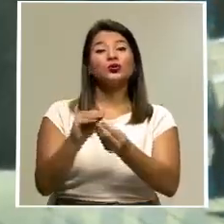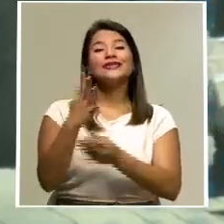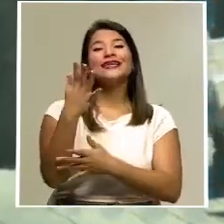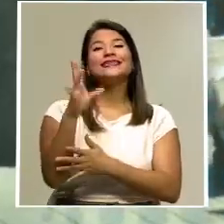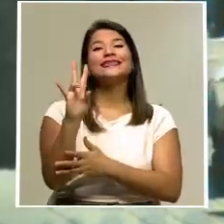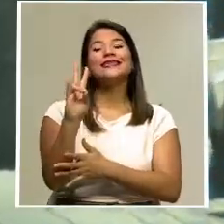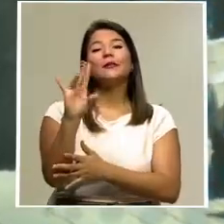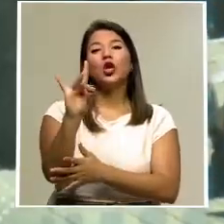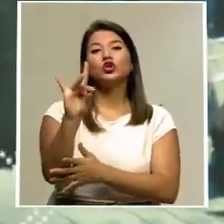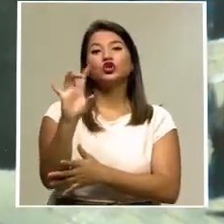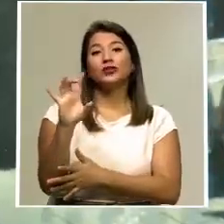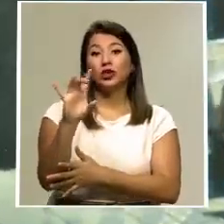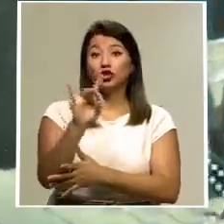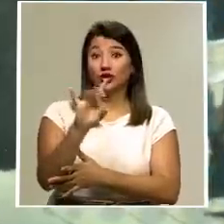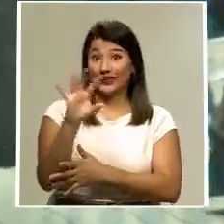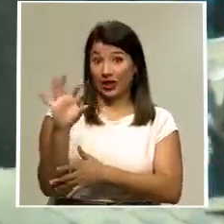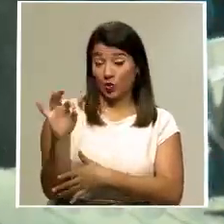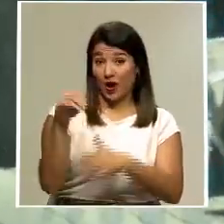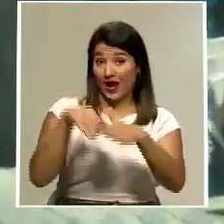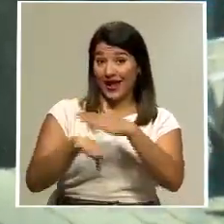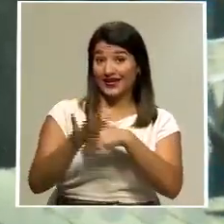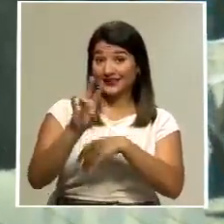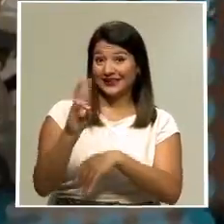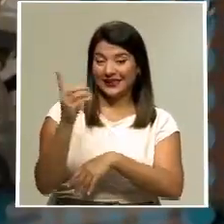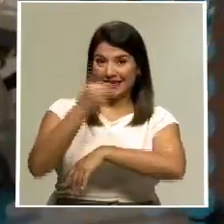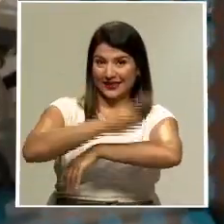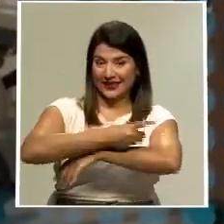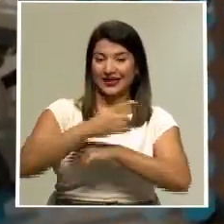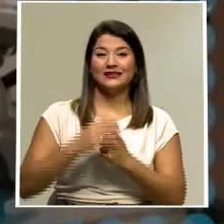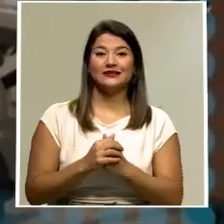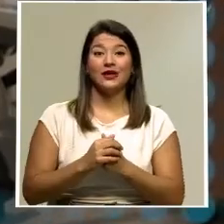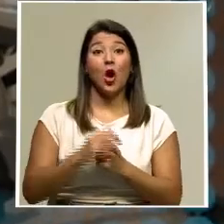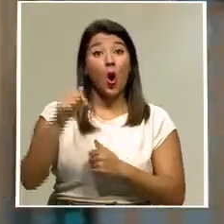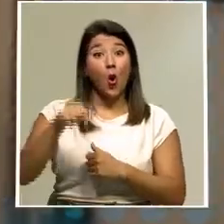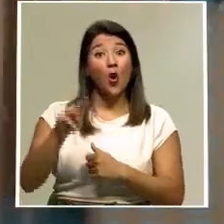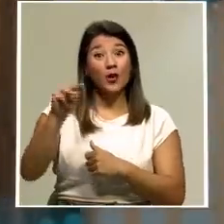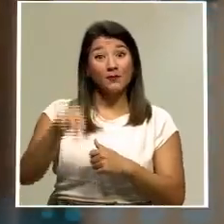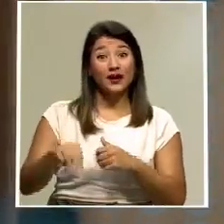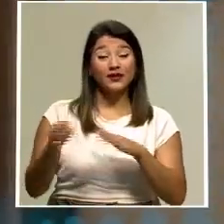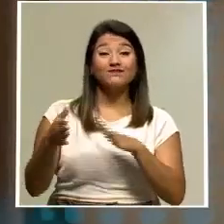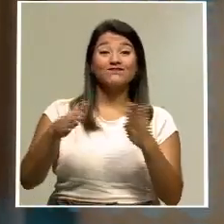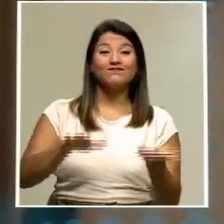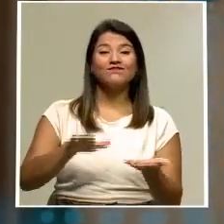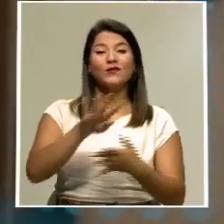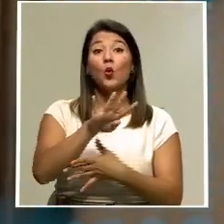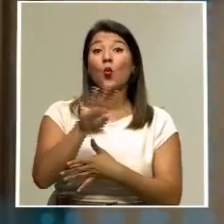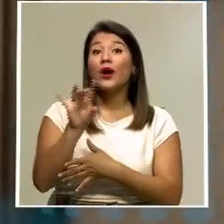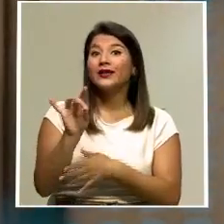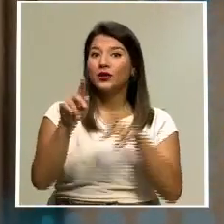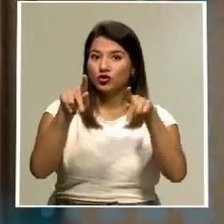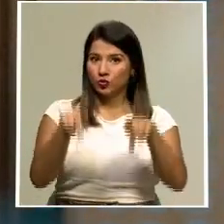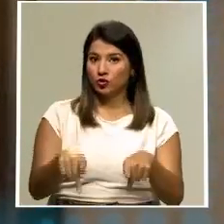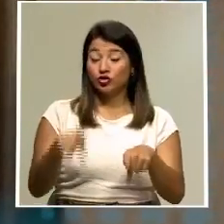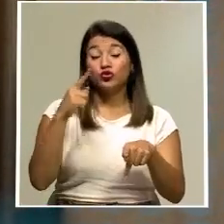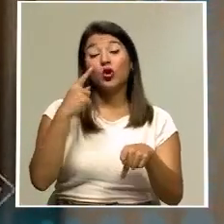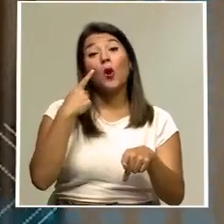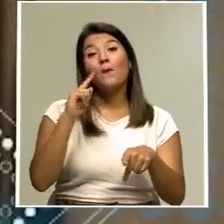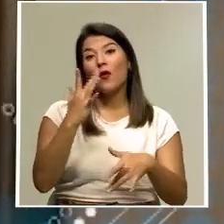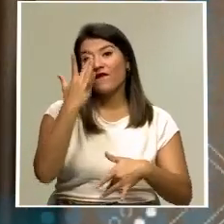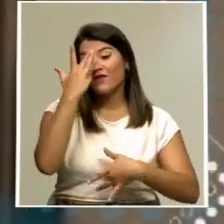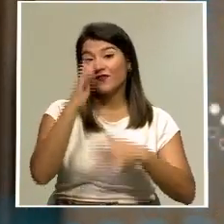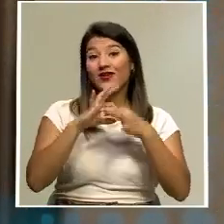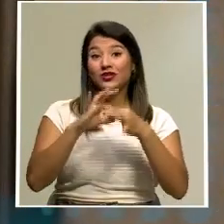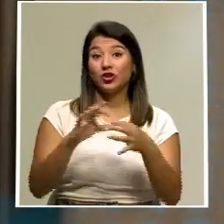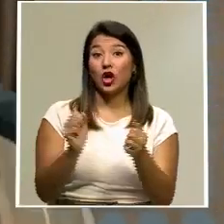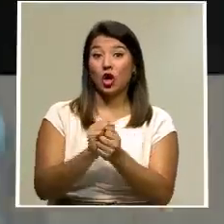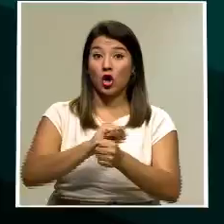17.989 nuevos casos en los últimos 7 días y solo este martes fallecieron 48 personas por causas relacionadas al